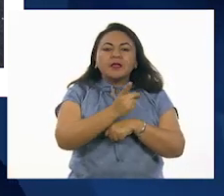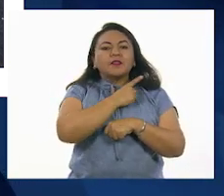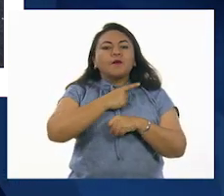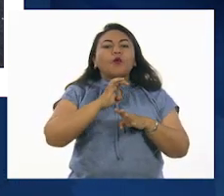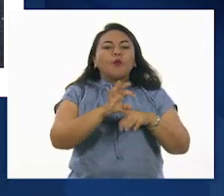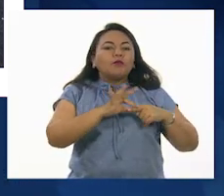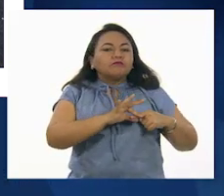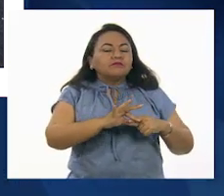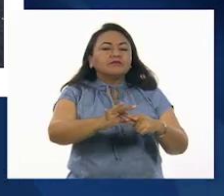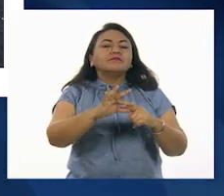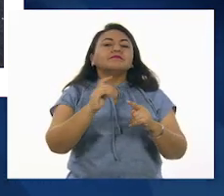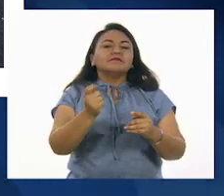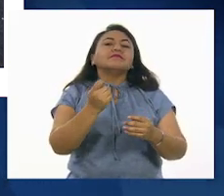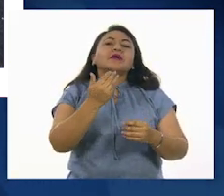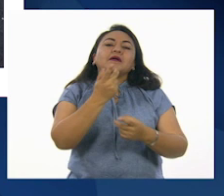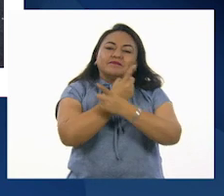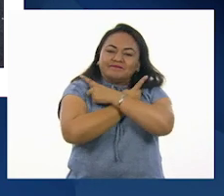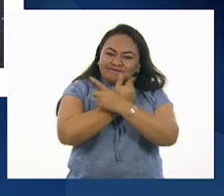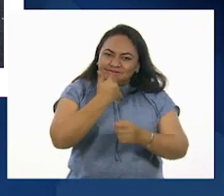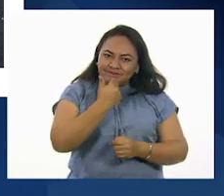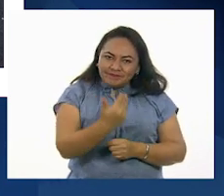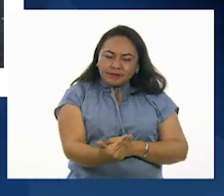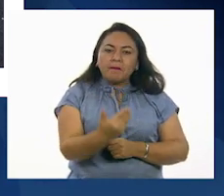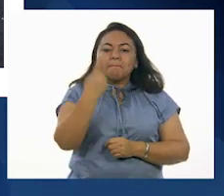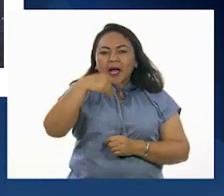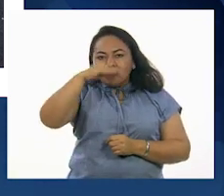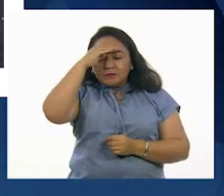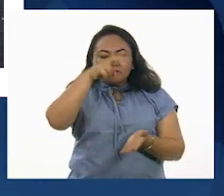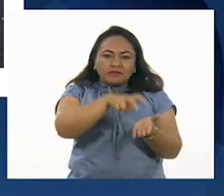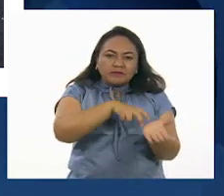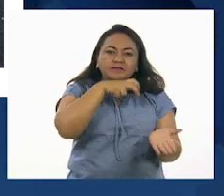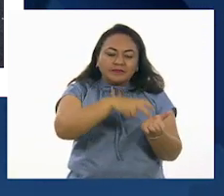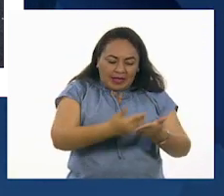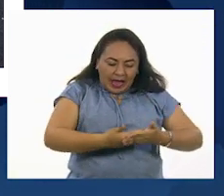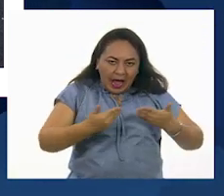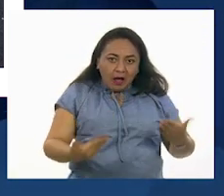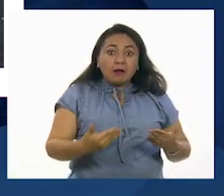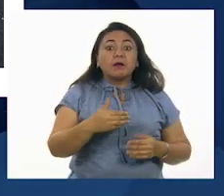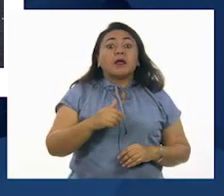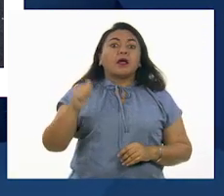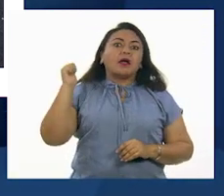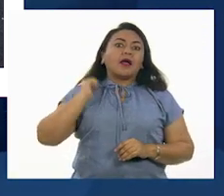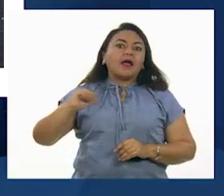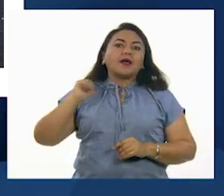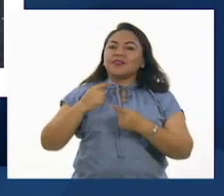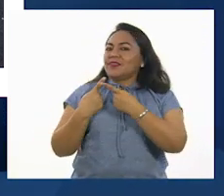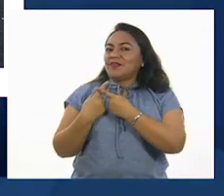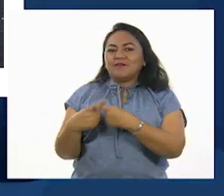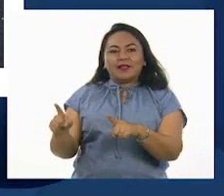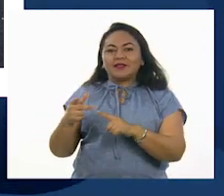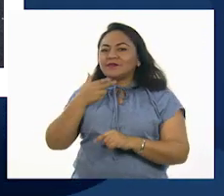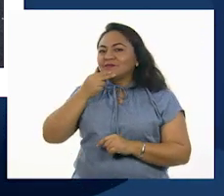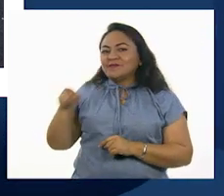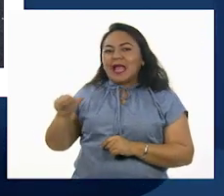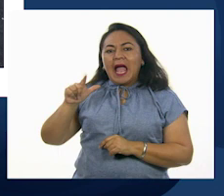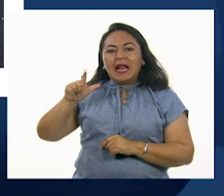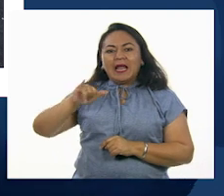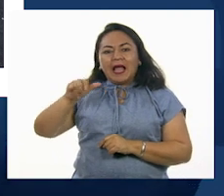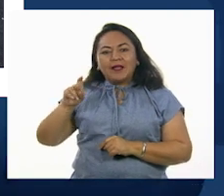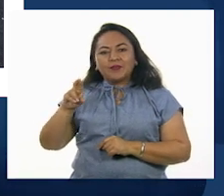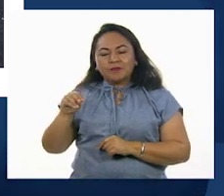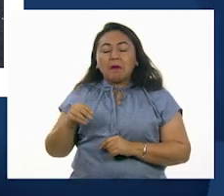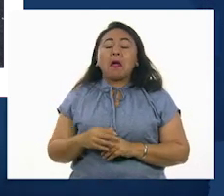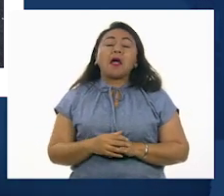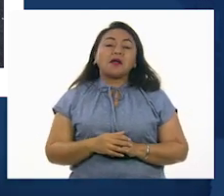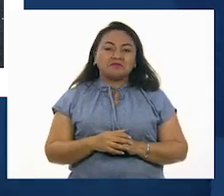ética. Una formación que está pensada para educar a un ciudadano moderno y no a un monarca de la antigüedad, como en el caso de Alejandro. Es